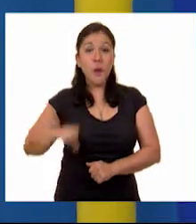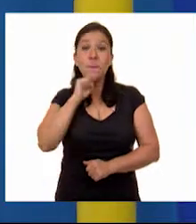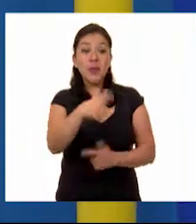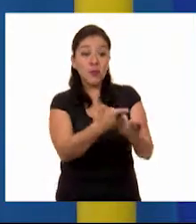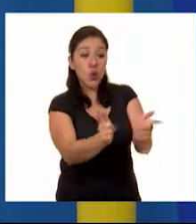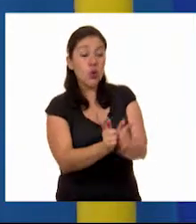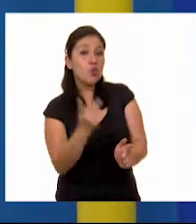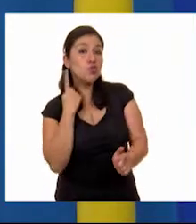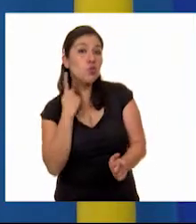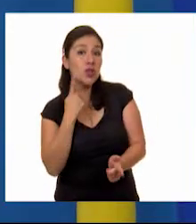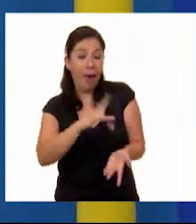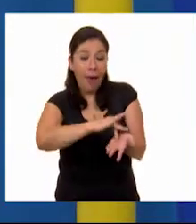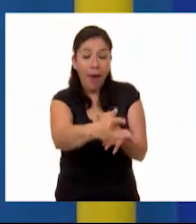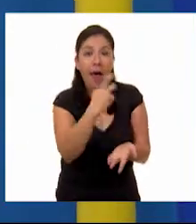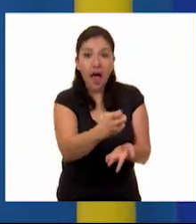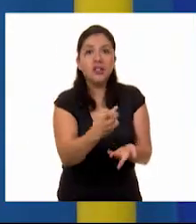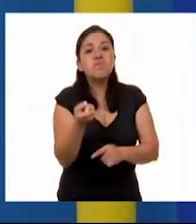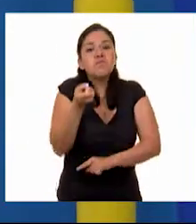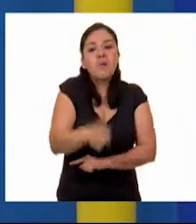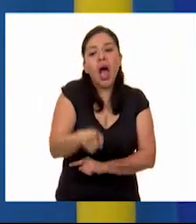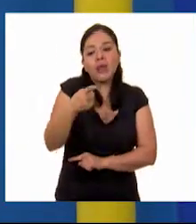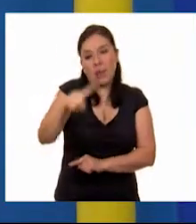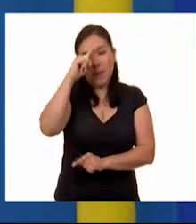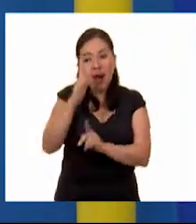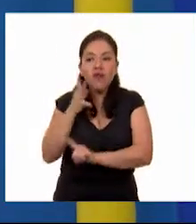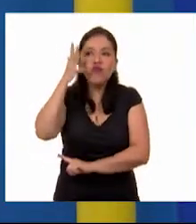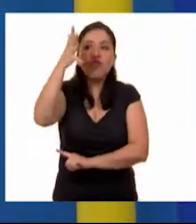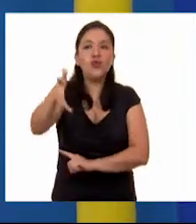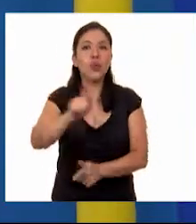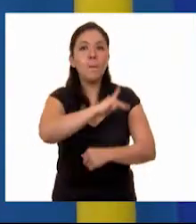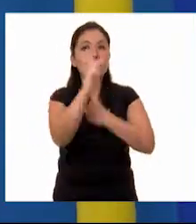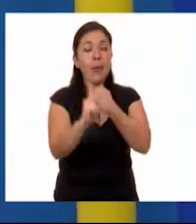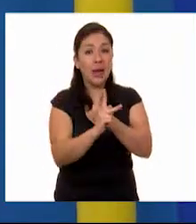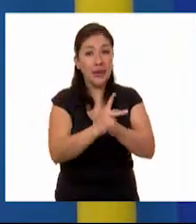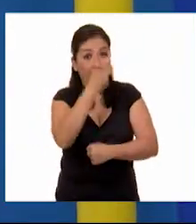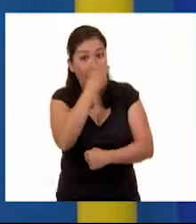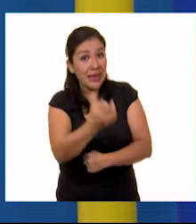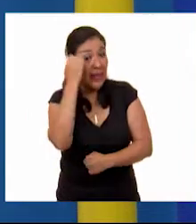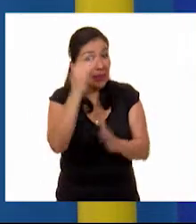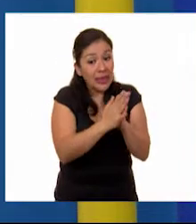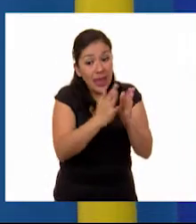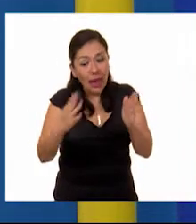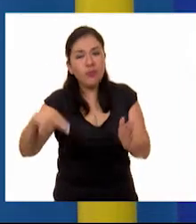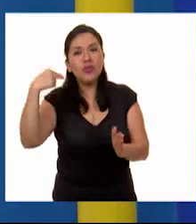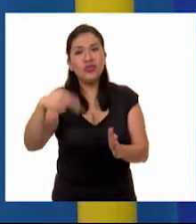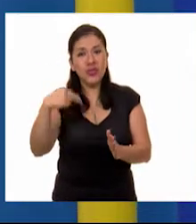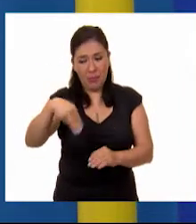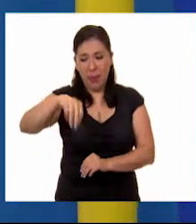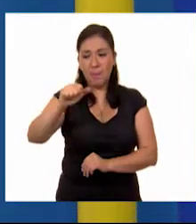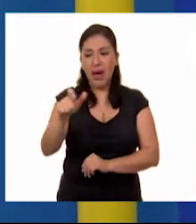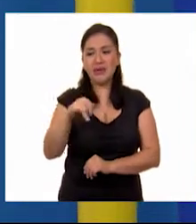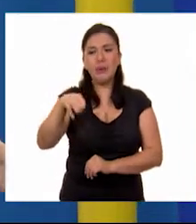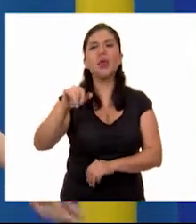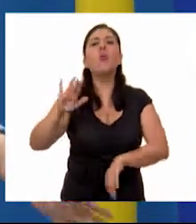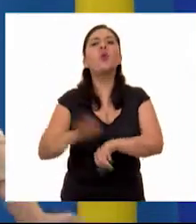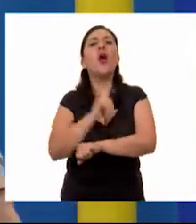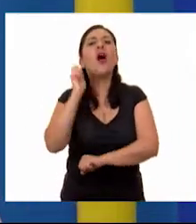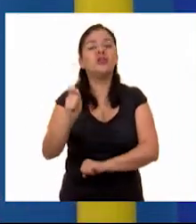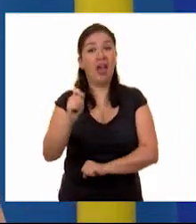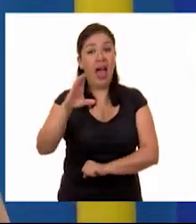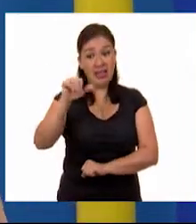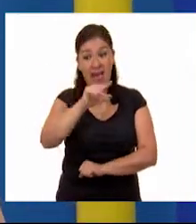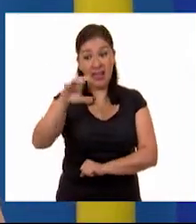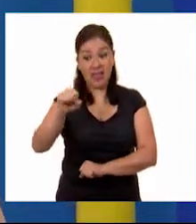oficial influía en el rumbo político del país. De hecho, este periodo se llama así porque a Calles le decían el